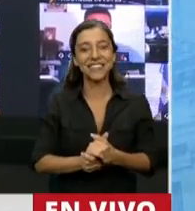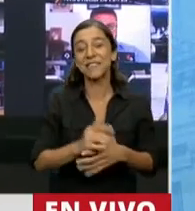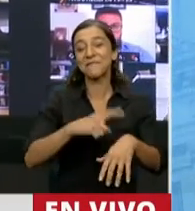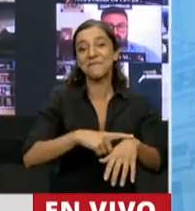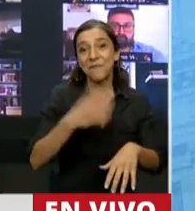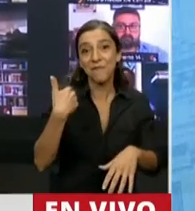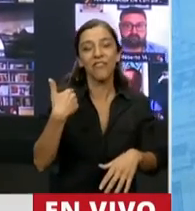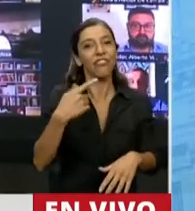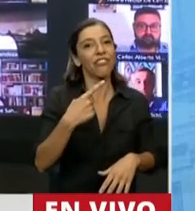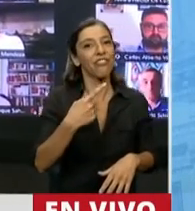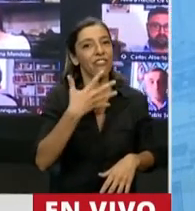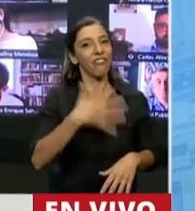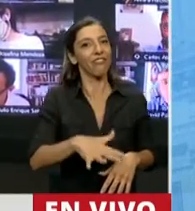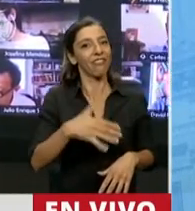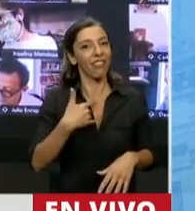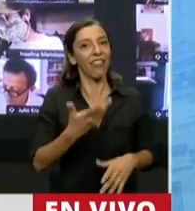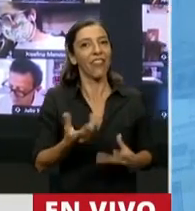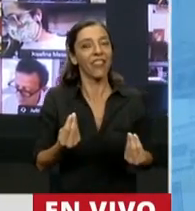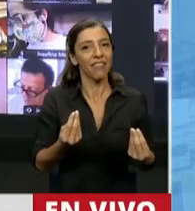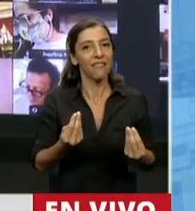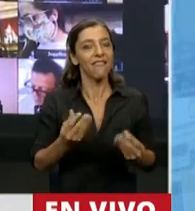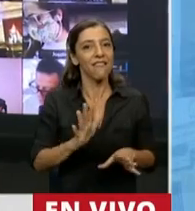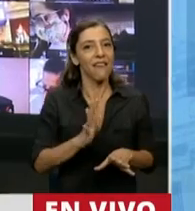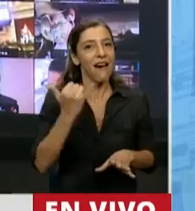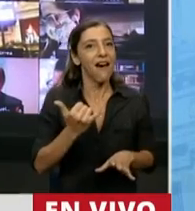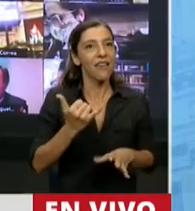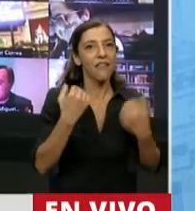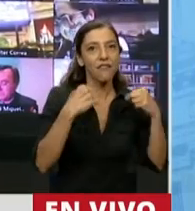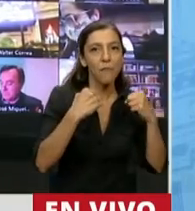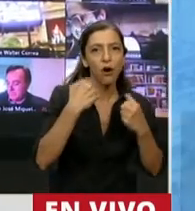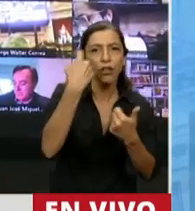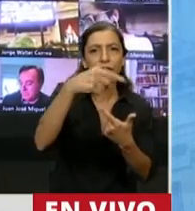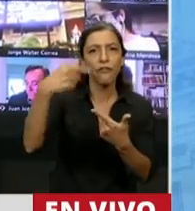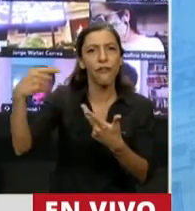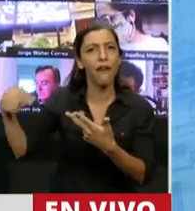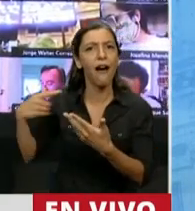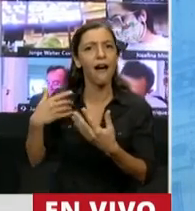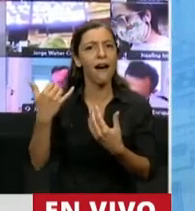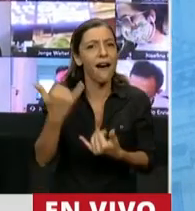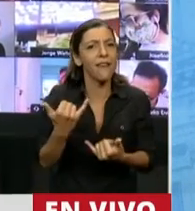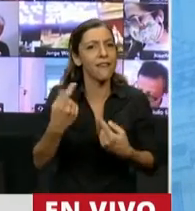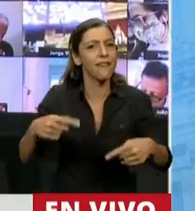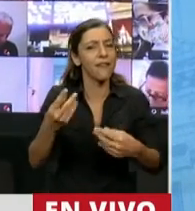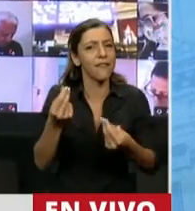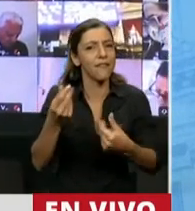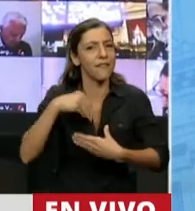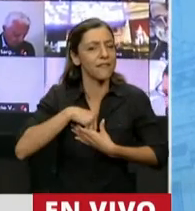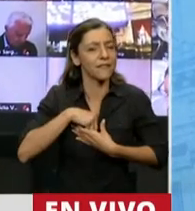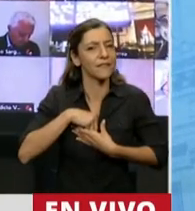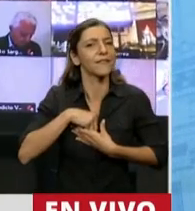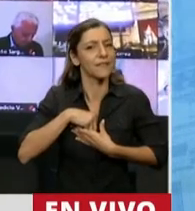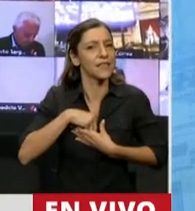que entendió de qué tratan los valores del deporte. Entonces, cuando hablamos de Maradona y veo esa